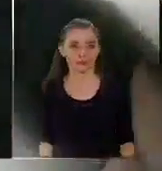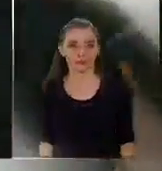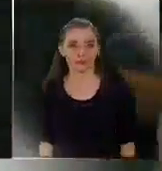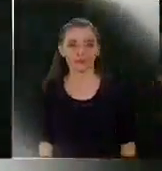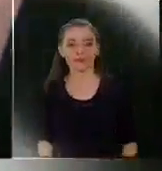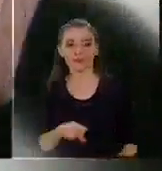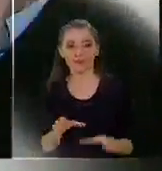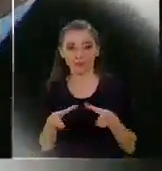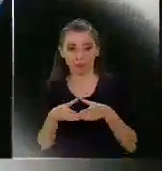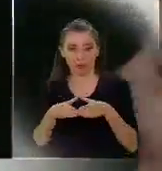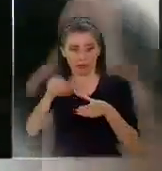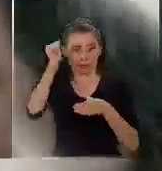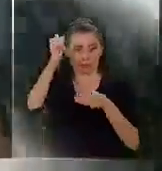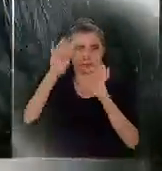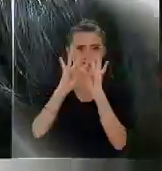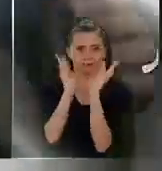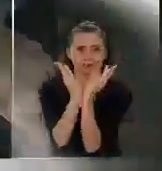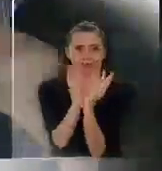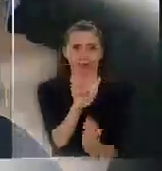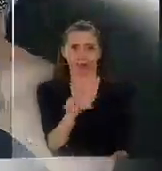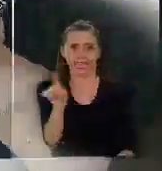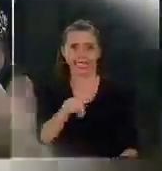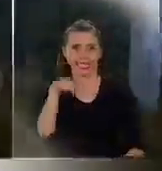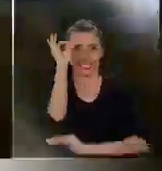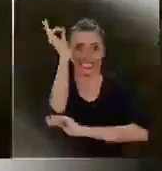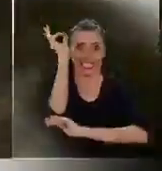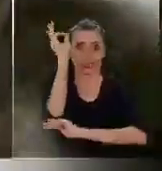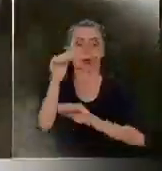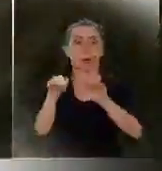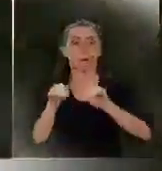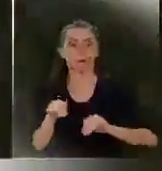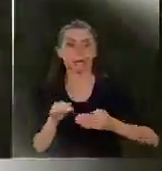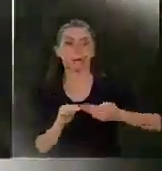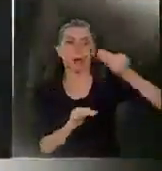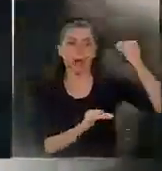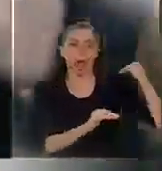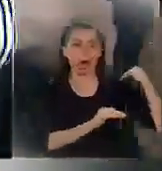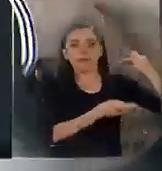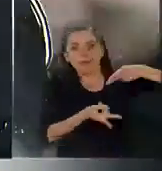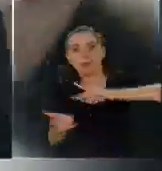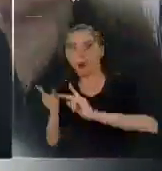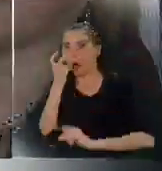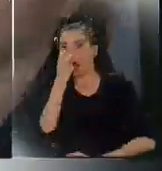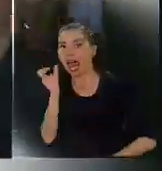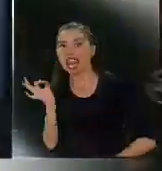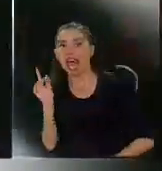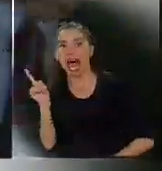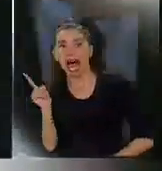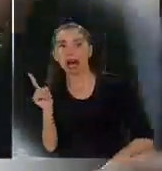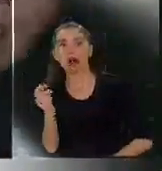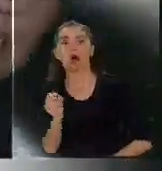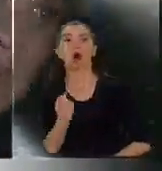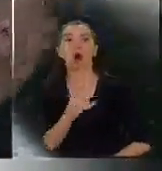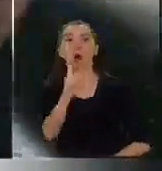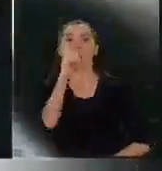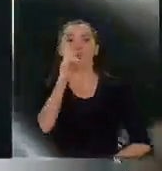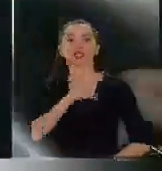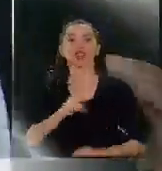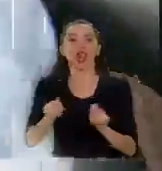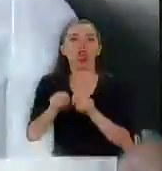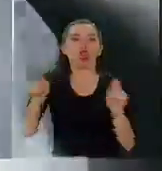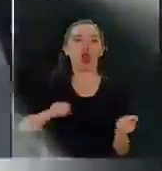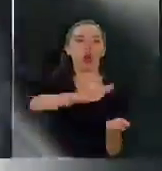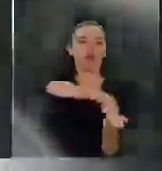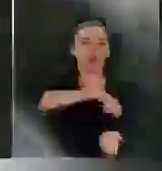El Comité Central del Partido Socialista, el mismo que en su tiempo permitió a Lagos ser el único chileno con la doble militancia también